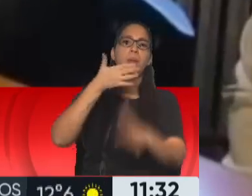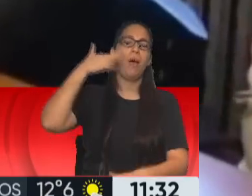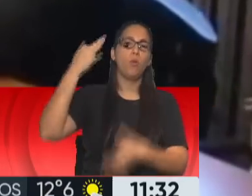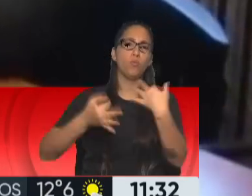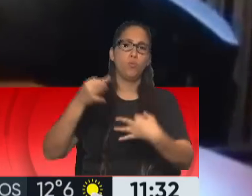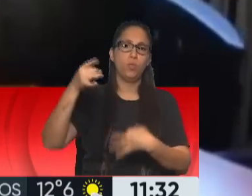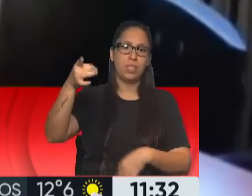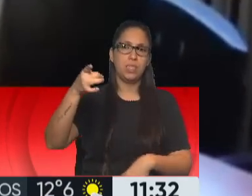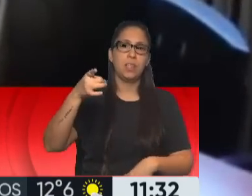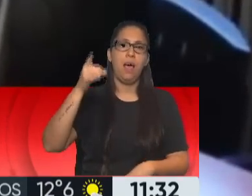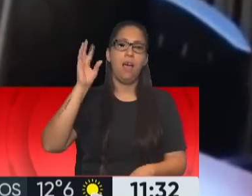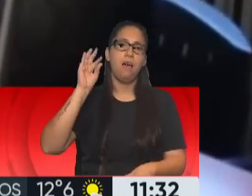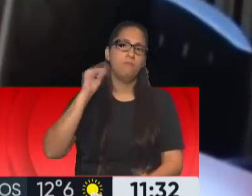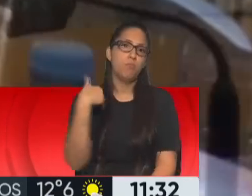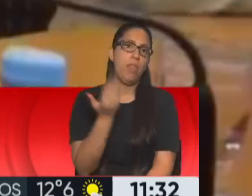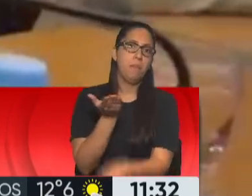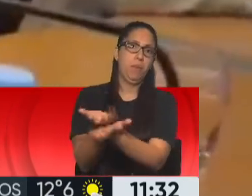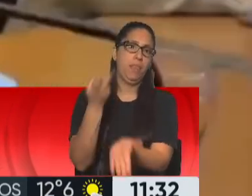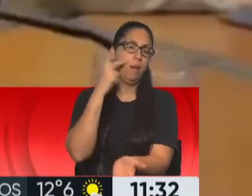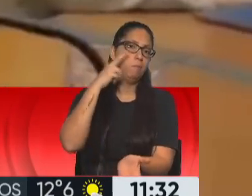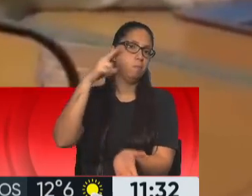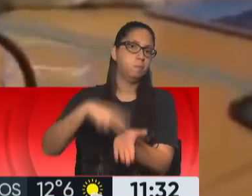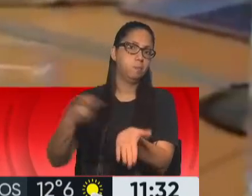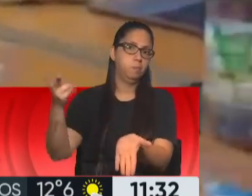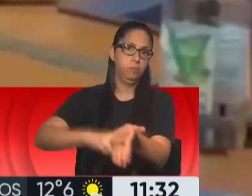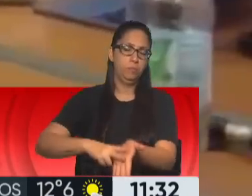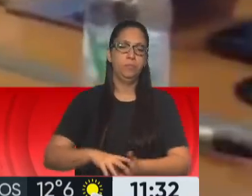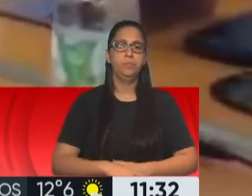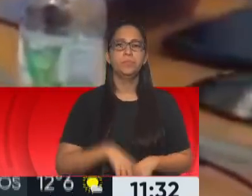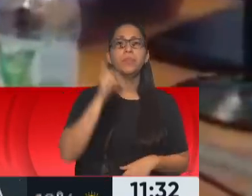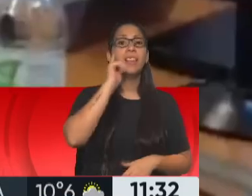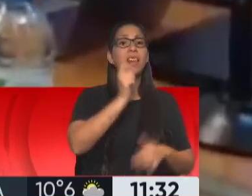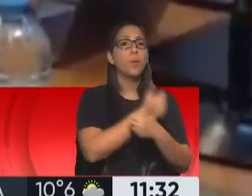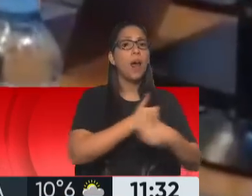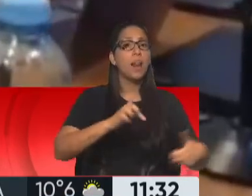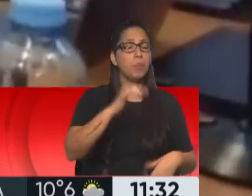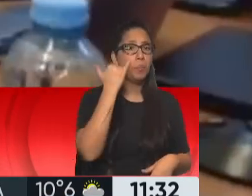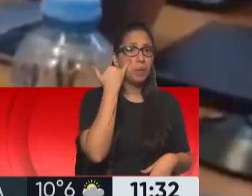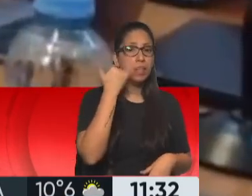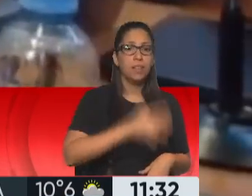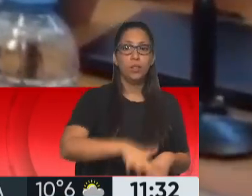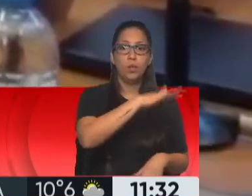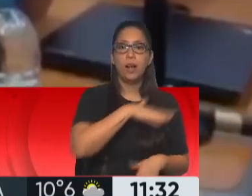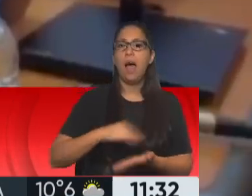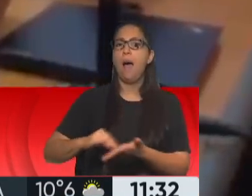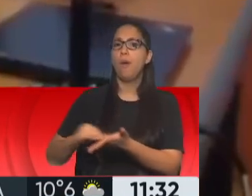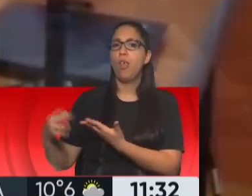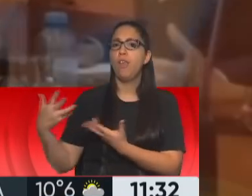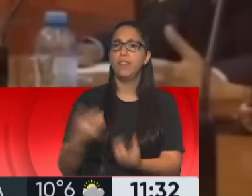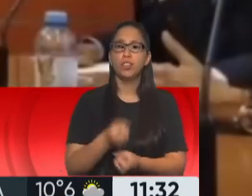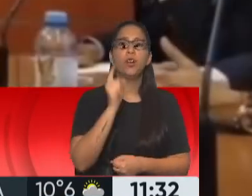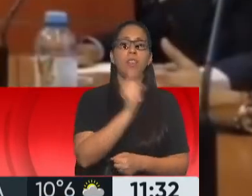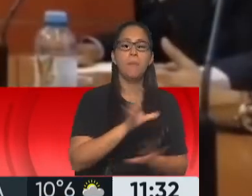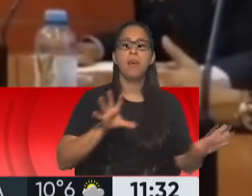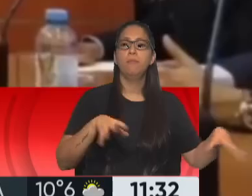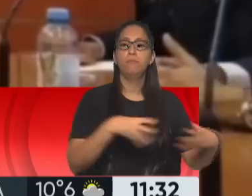las imágenes del interior de la Sala B de Tribunales de Comodoro Pi, donde además estaban justamente los abogados defensores, pero también parte